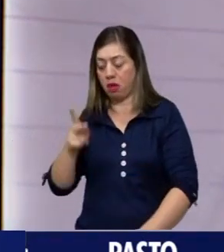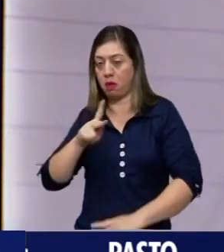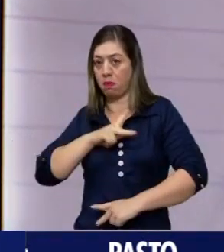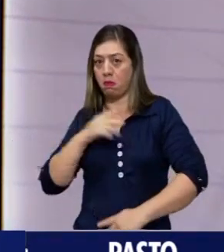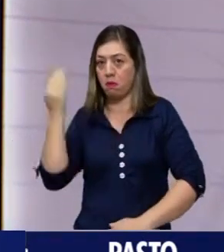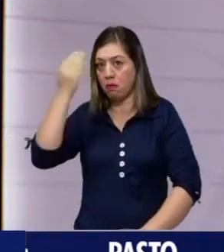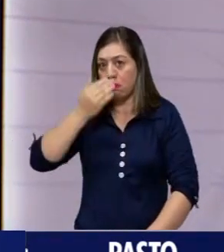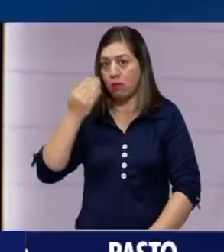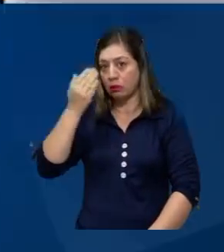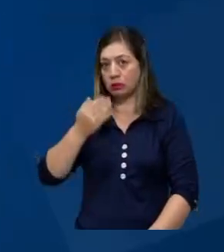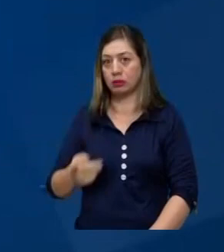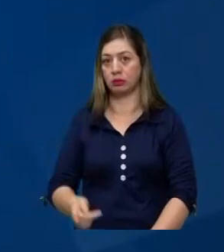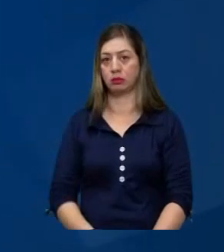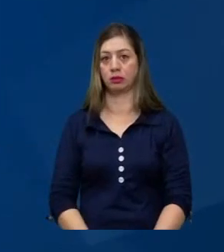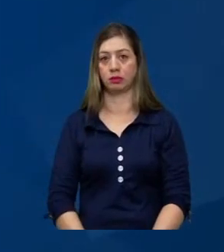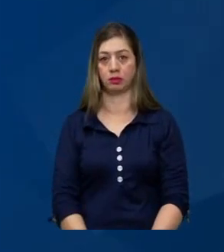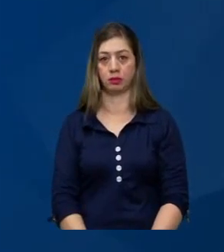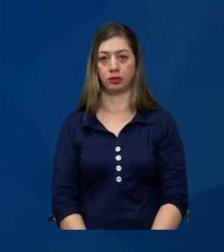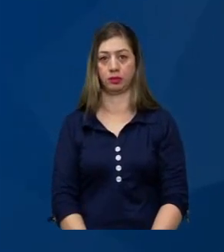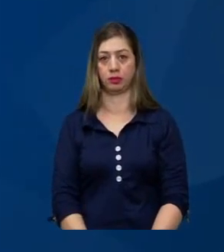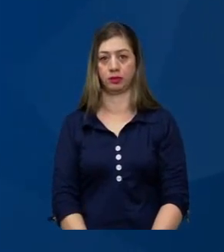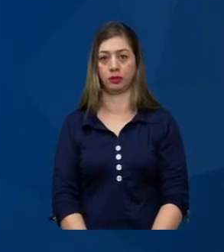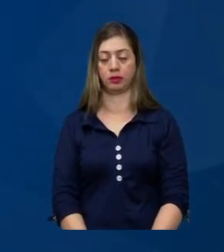de este hecho.